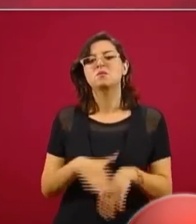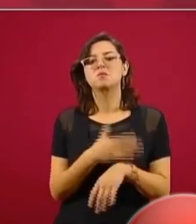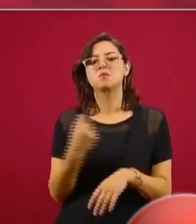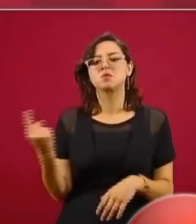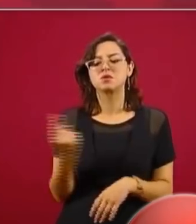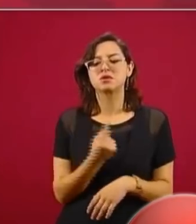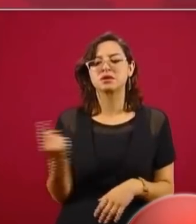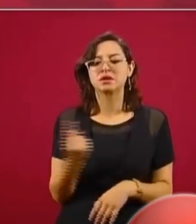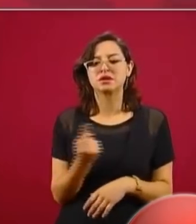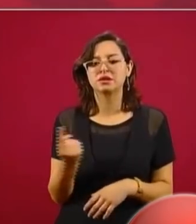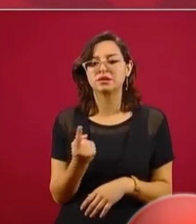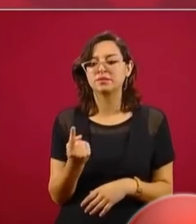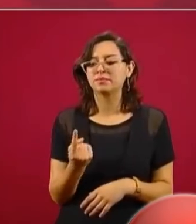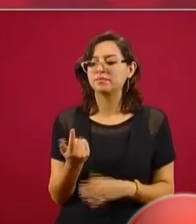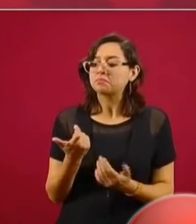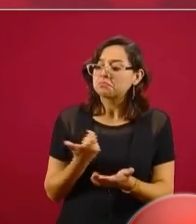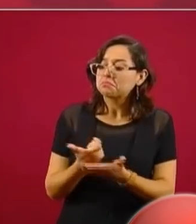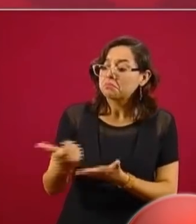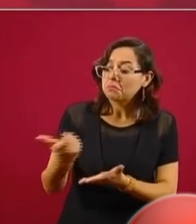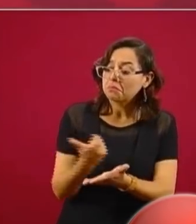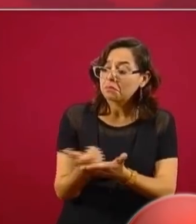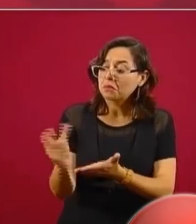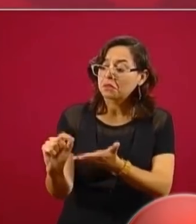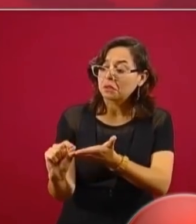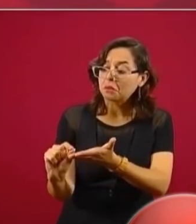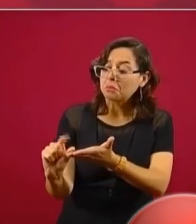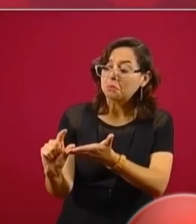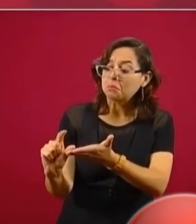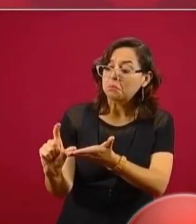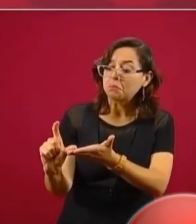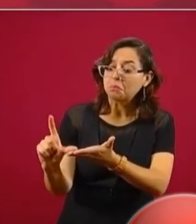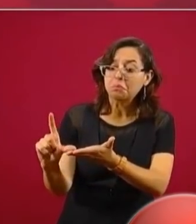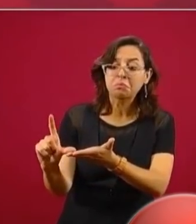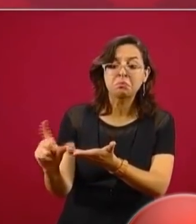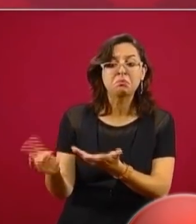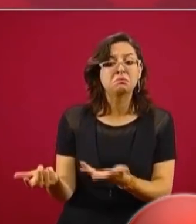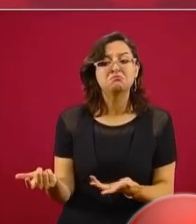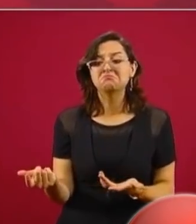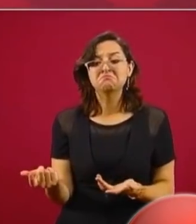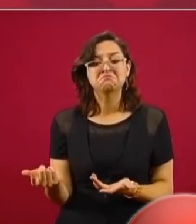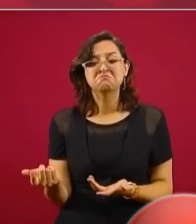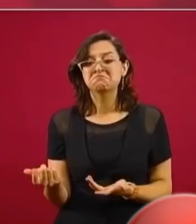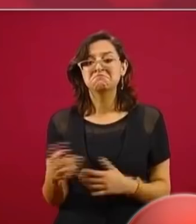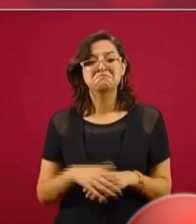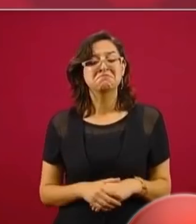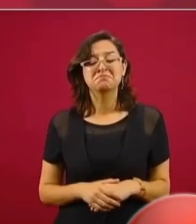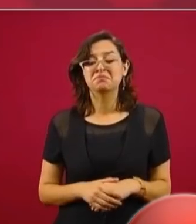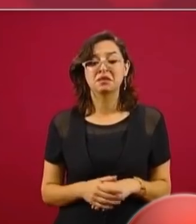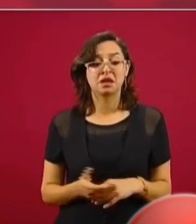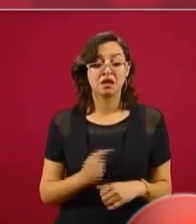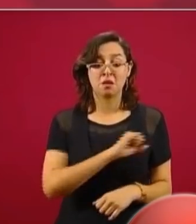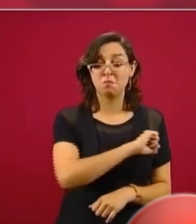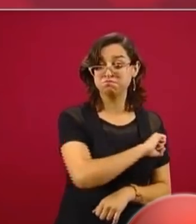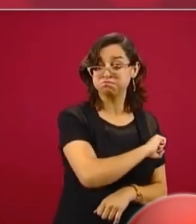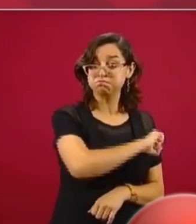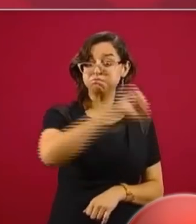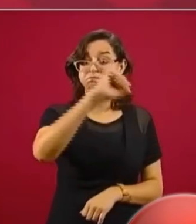porque los aumentos al salario llegaron a darse por abajo de la